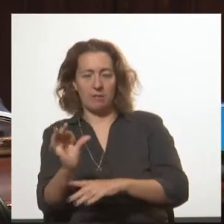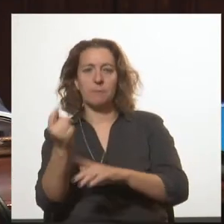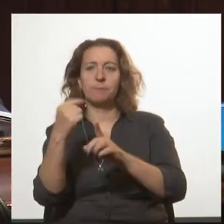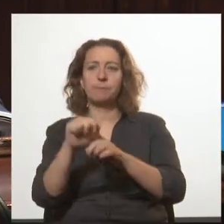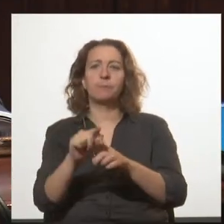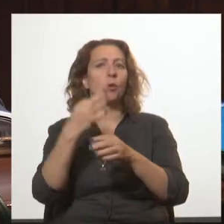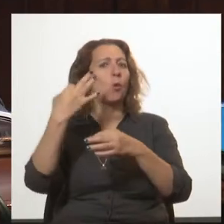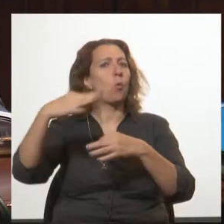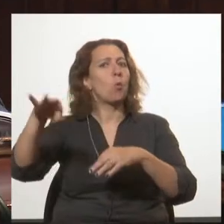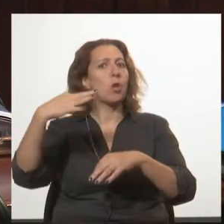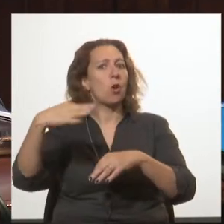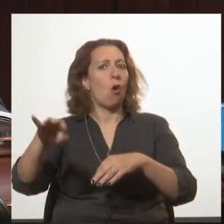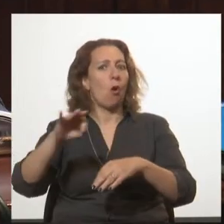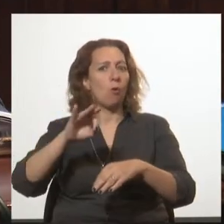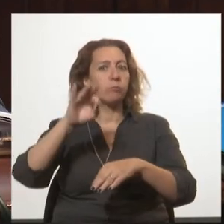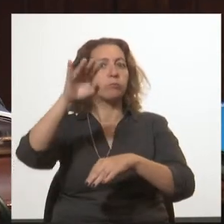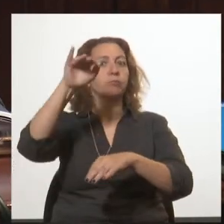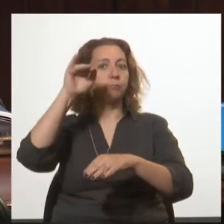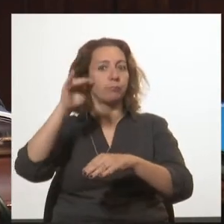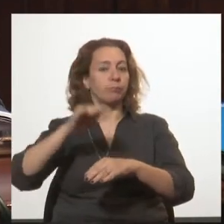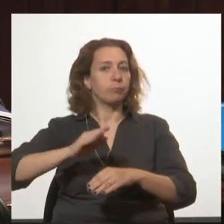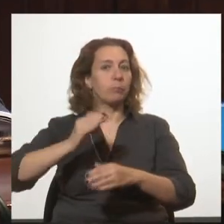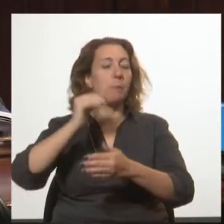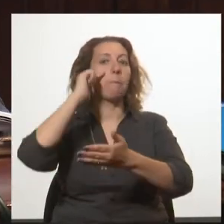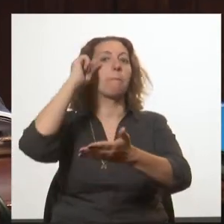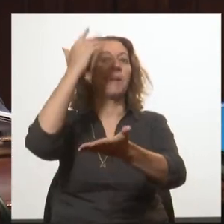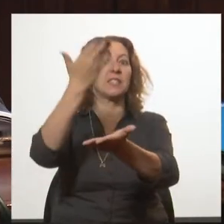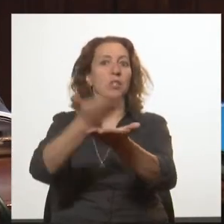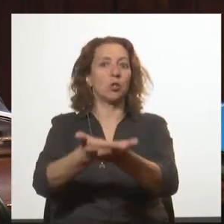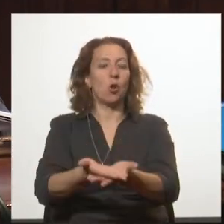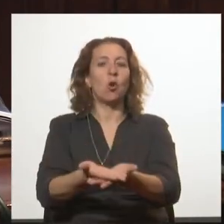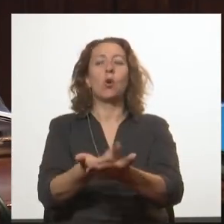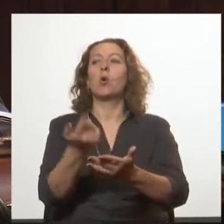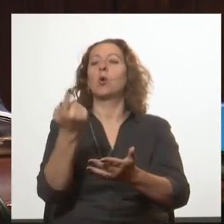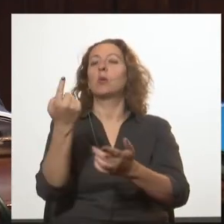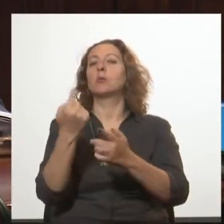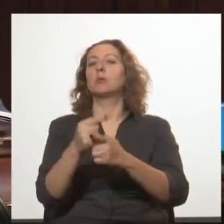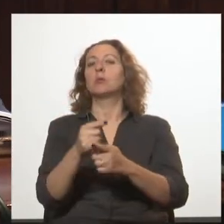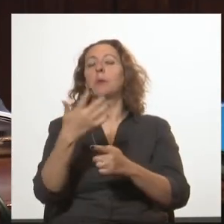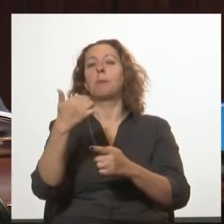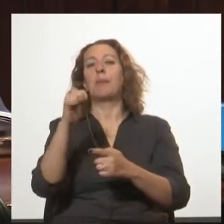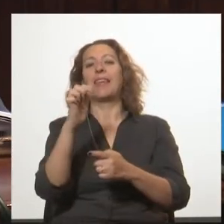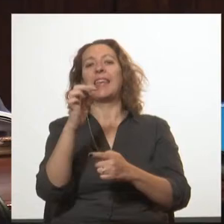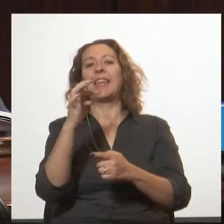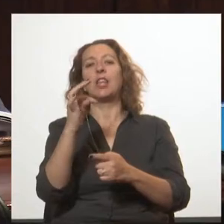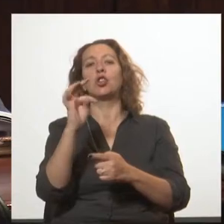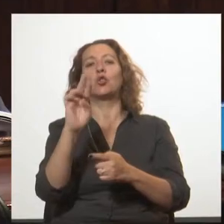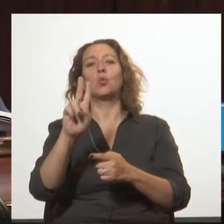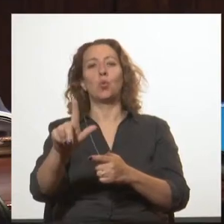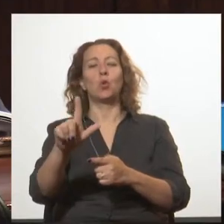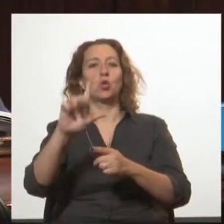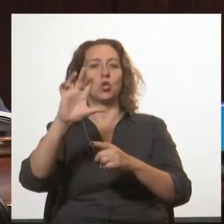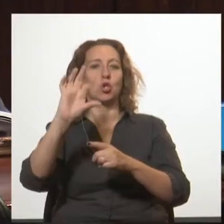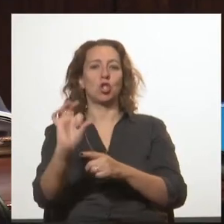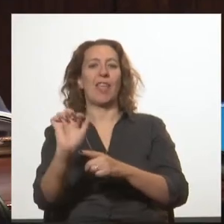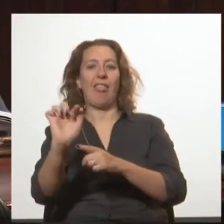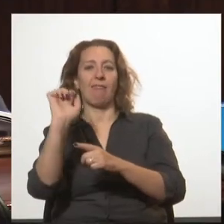anónima pero la comisión evaluadora concluyó que la propuesta no tenía